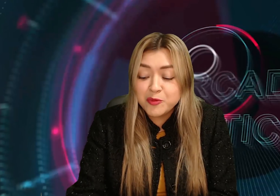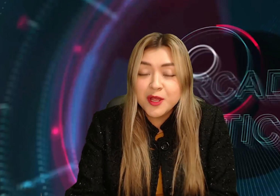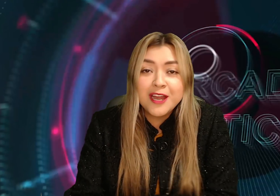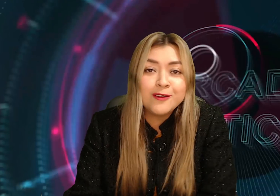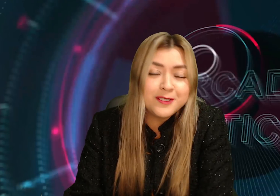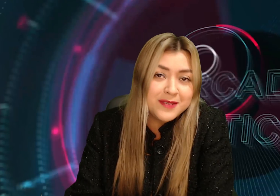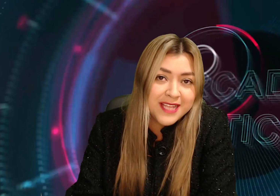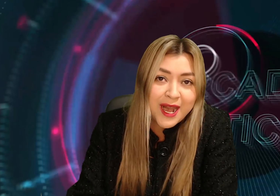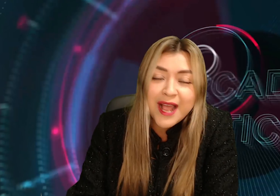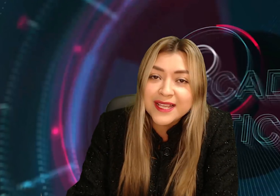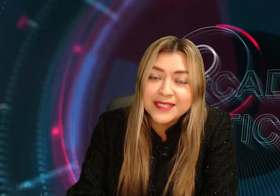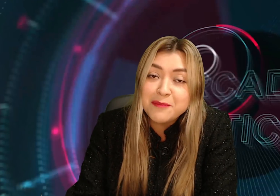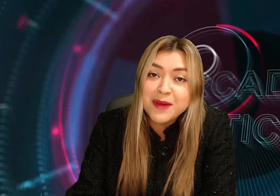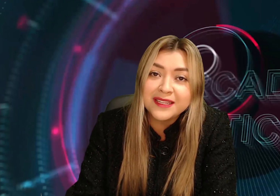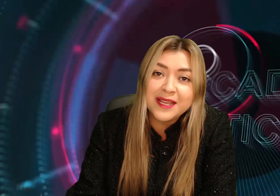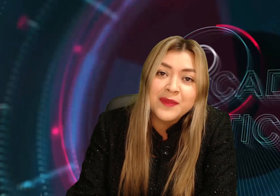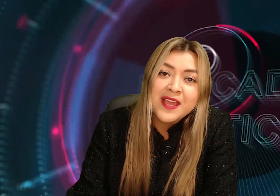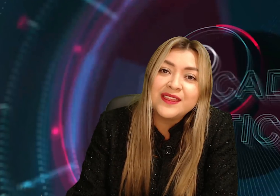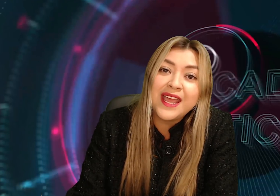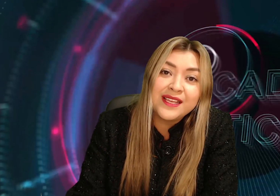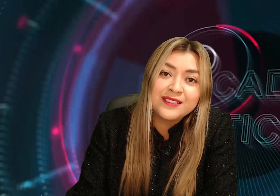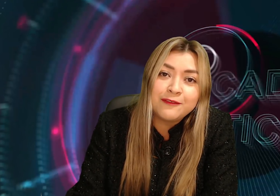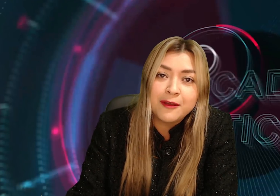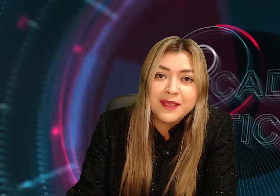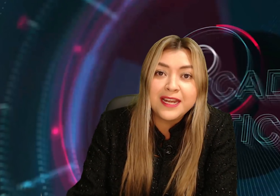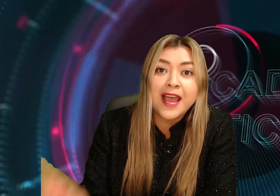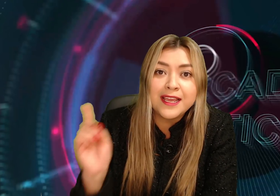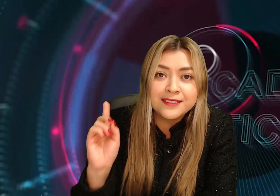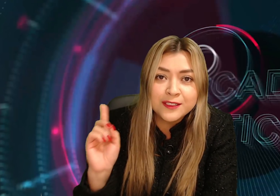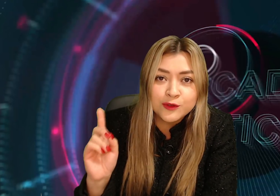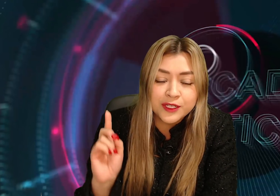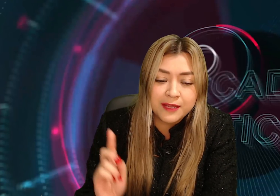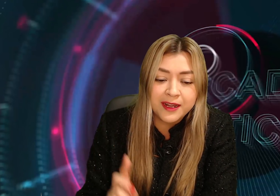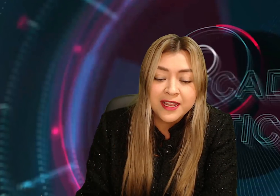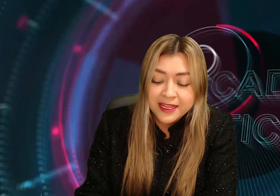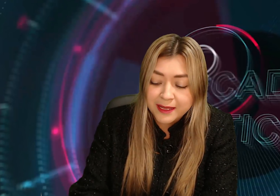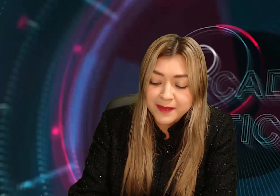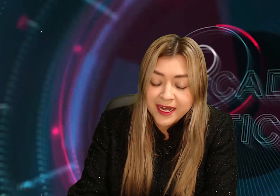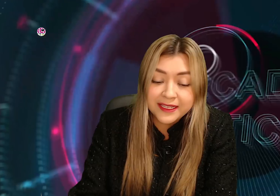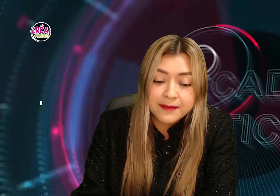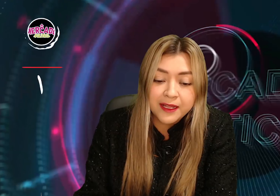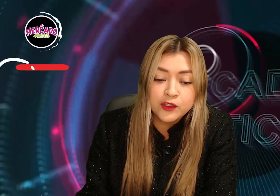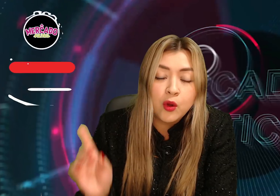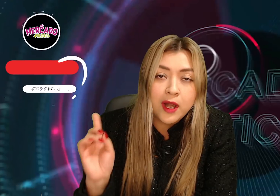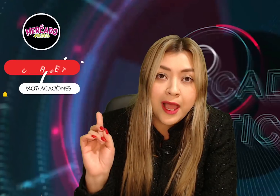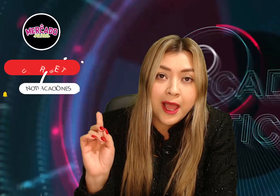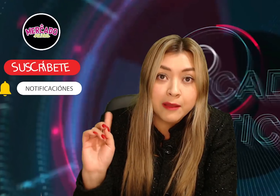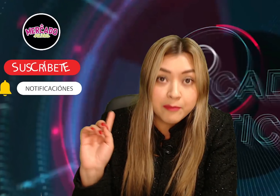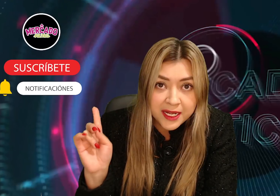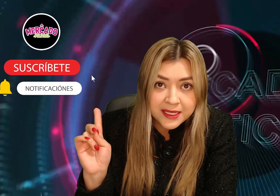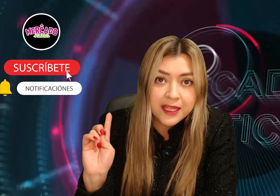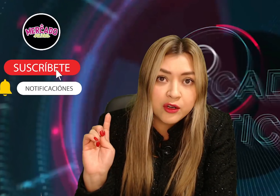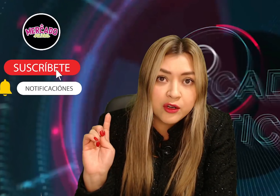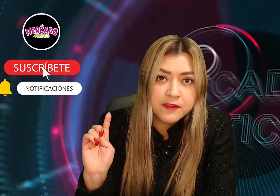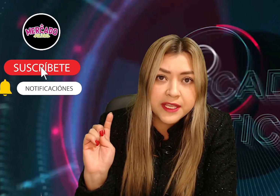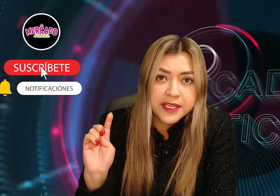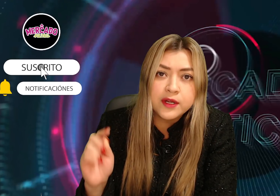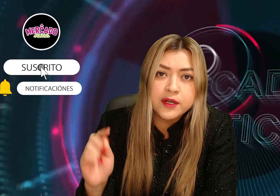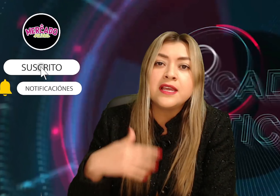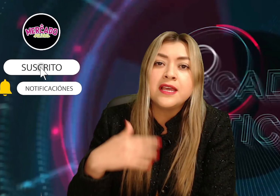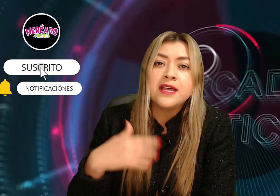poderlos invitar a que sean parte de esta familia y se suscriban también activando la campanita de